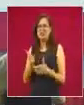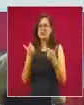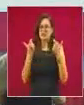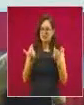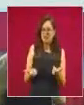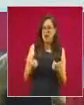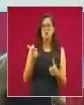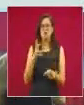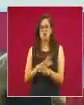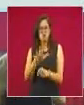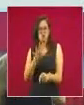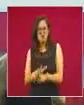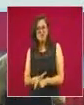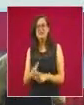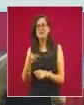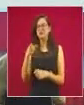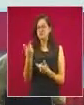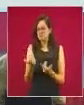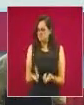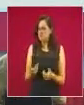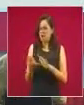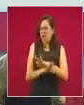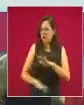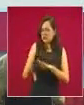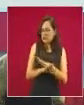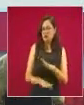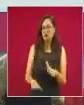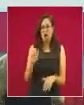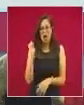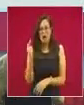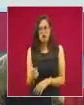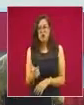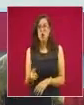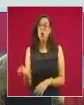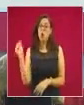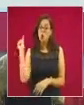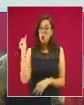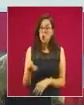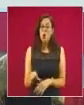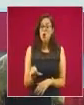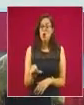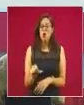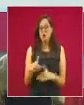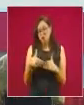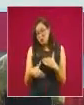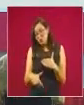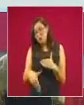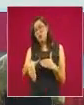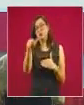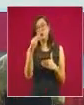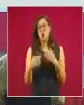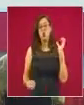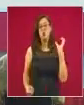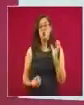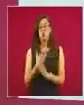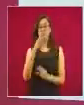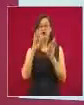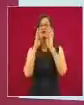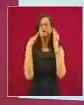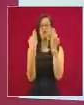atender, satisfacer sus necesidades básicas. Y el día de hoy, que estamos ya encaminados en una nueva